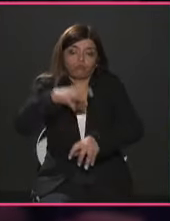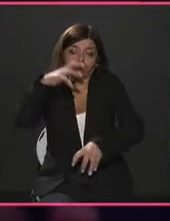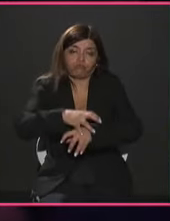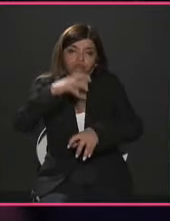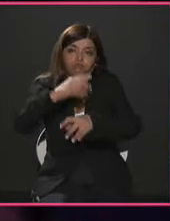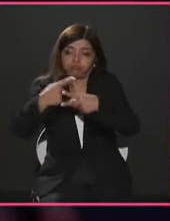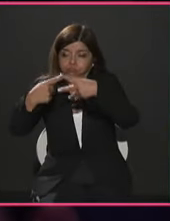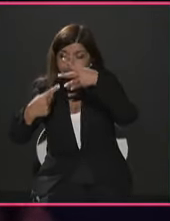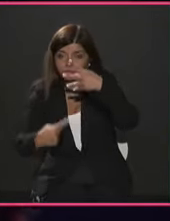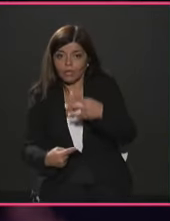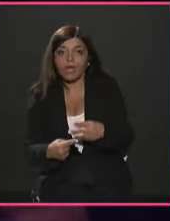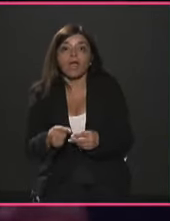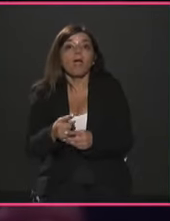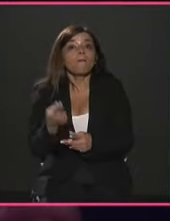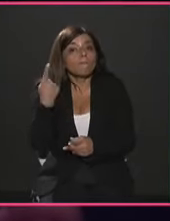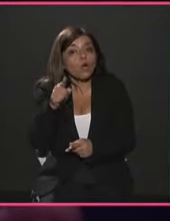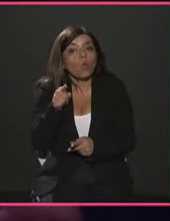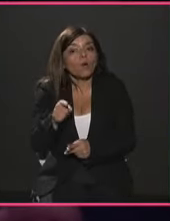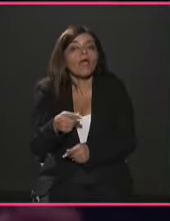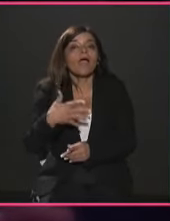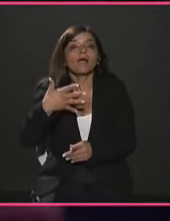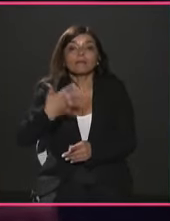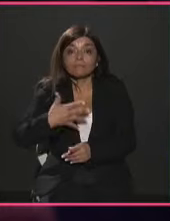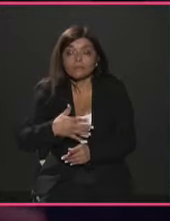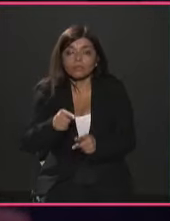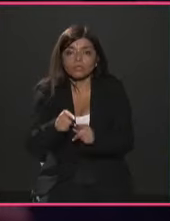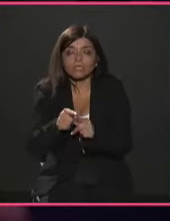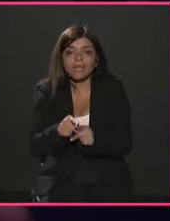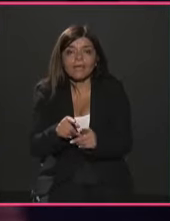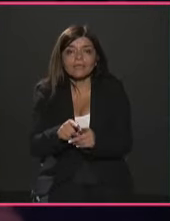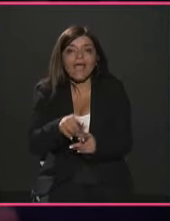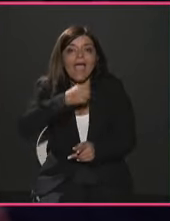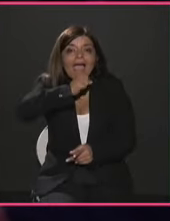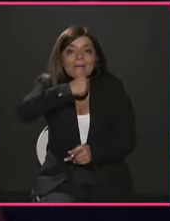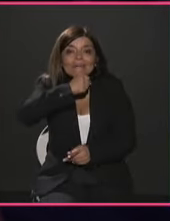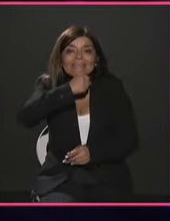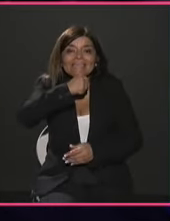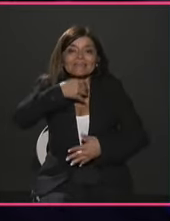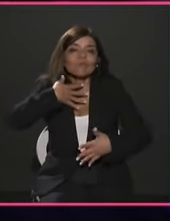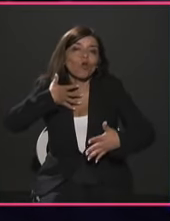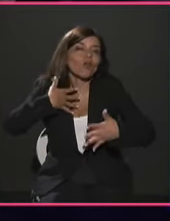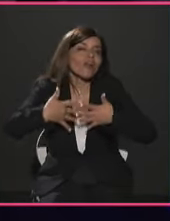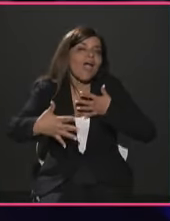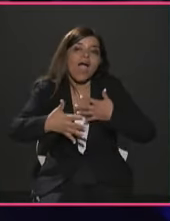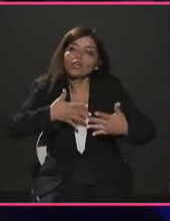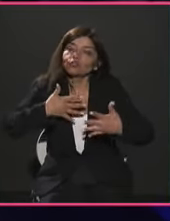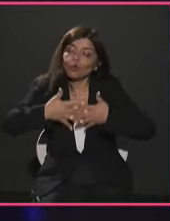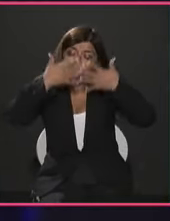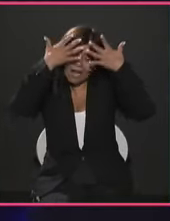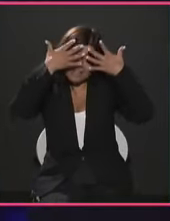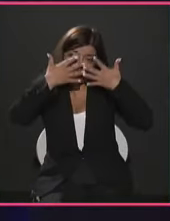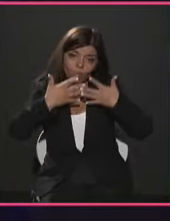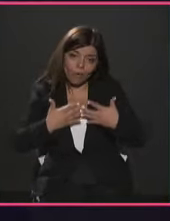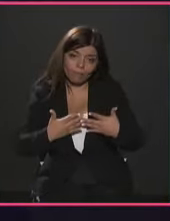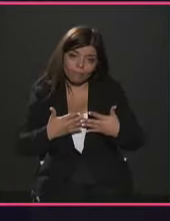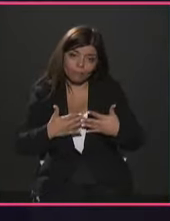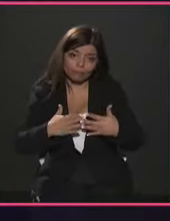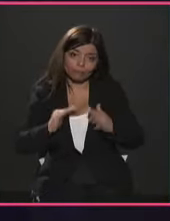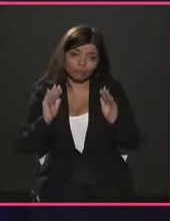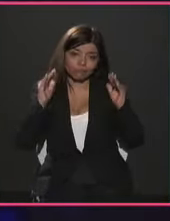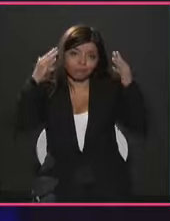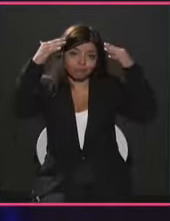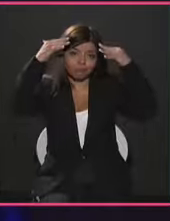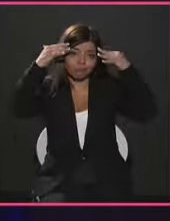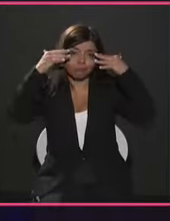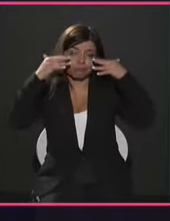otras pero una que vale la pena destacar es el envejecimiento natural de nuestro cuerpo a medida que envejecemos nuestro cuerpo tiene